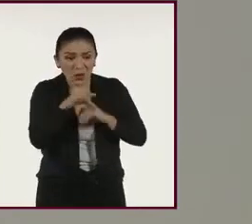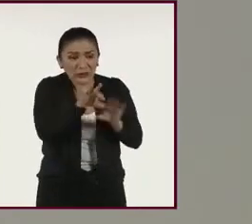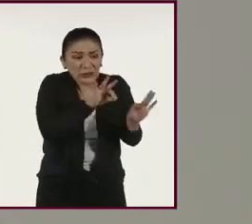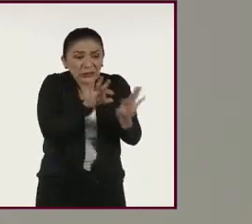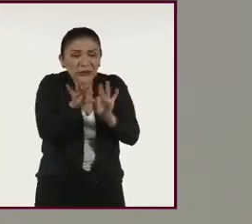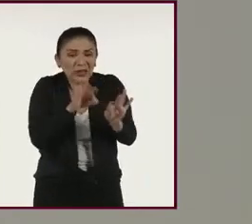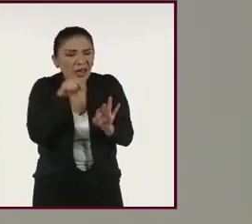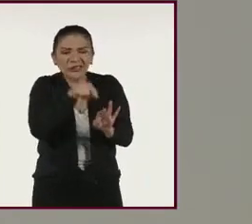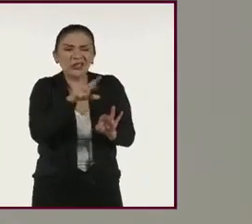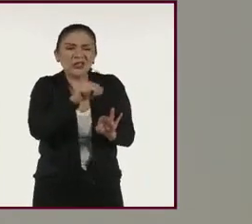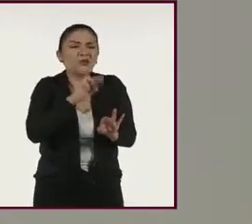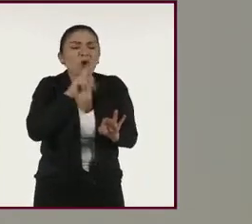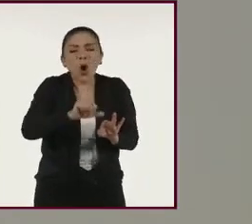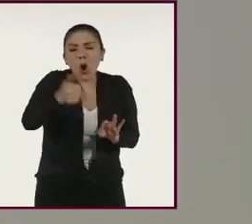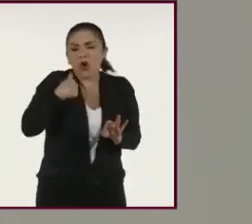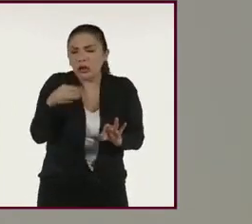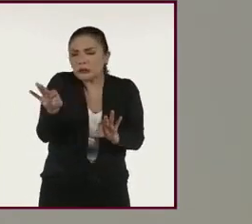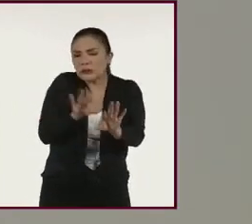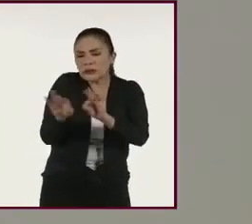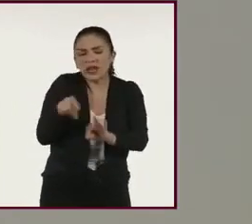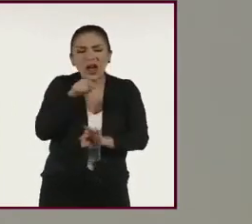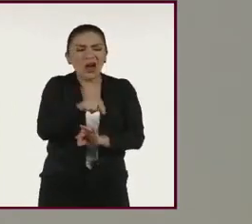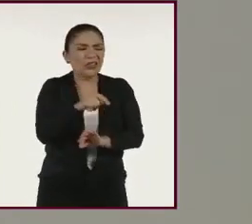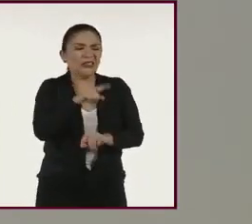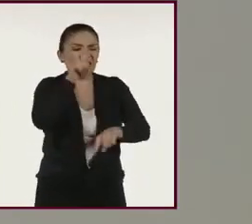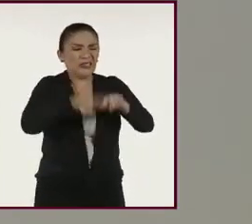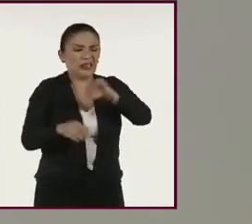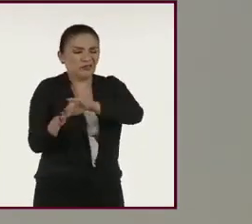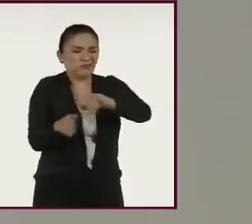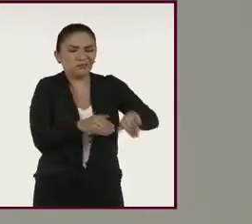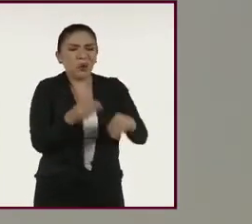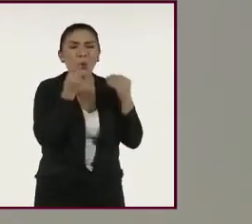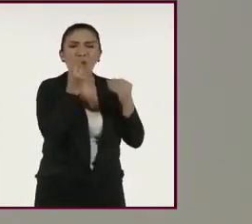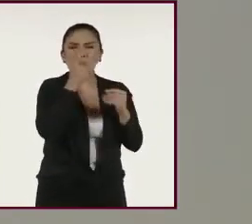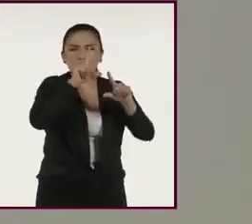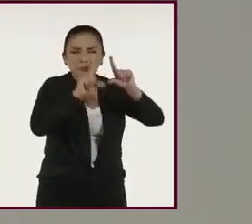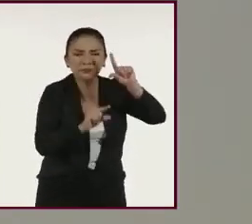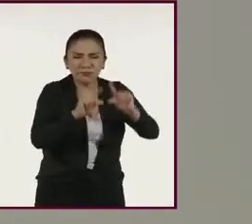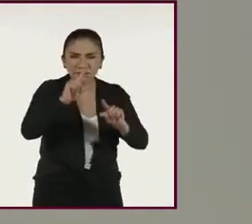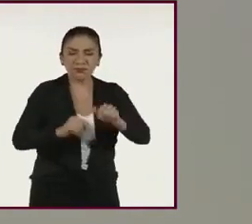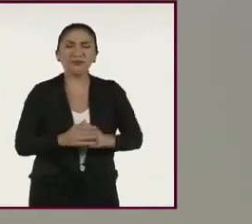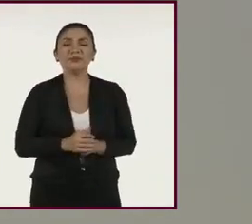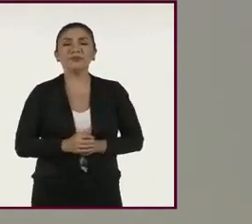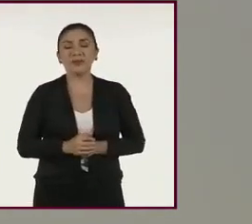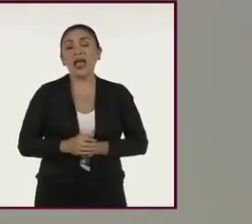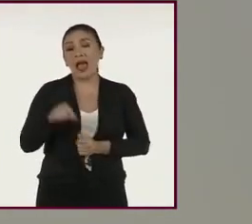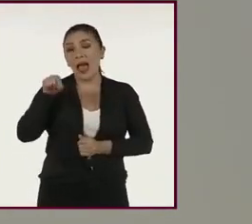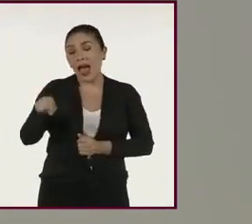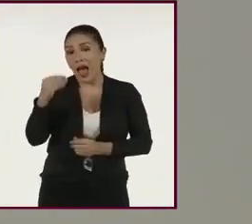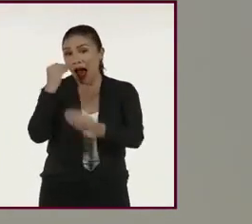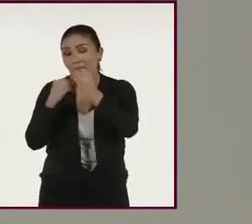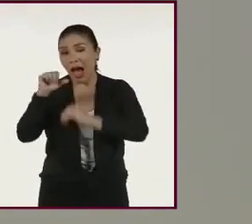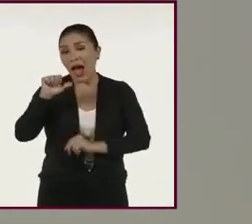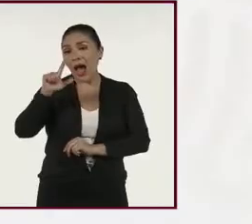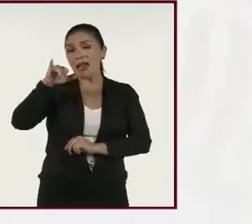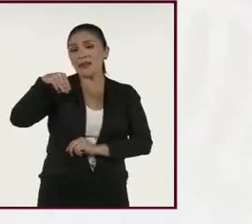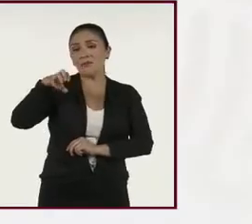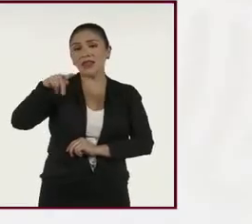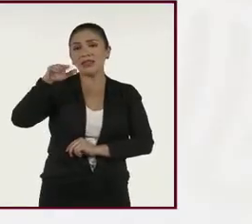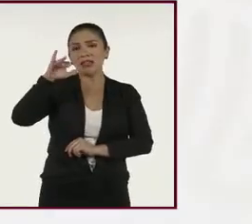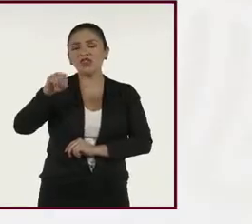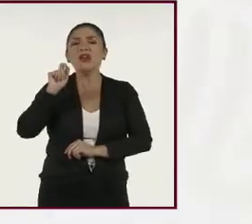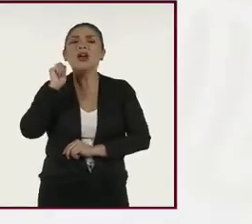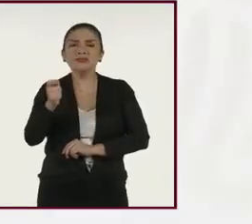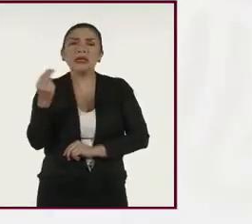a ingerir otros o que va a dejar de ingerir ciertas cantidades. Hablamos de alimentación como todo este proceso que